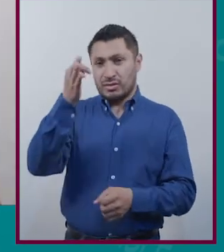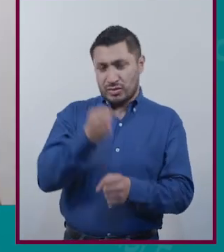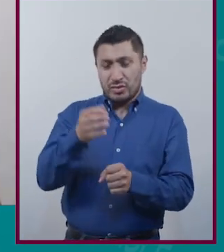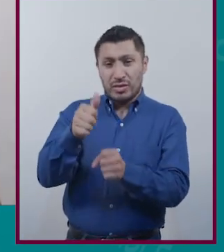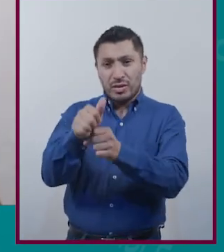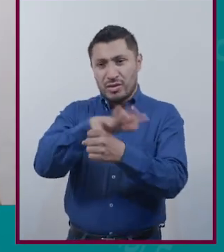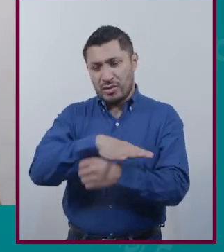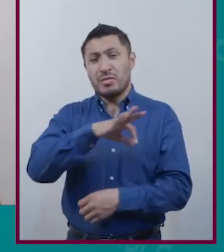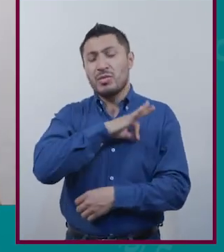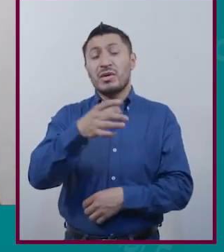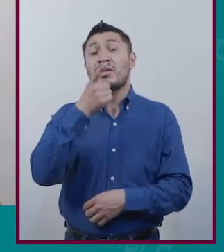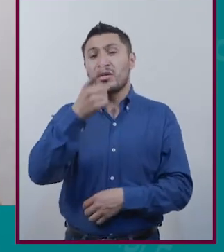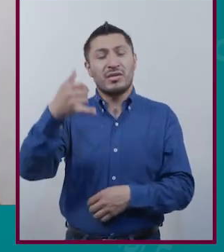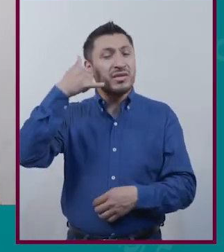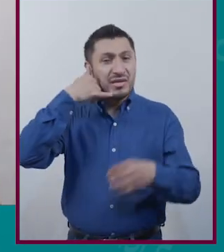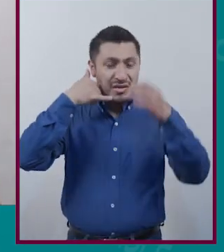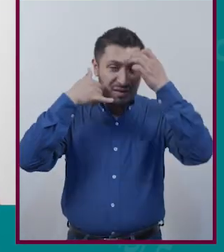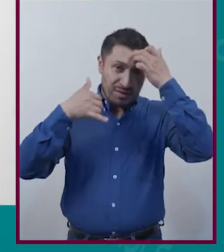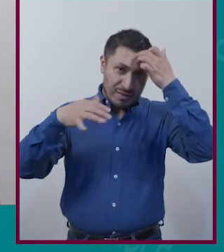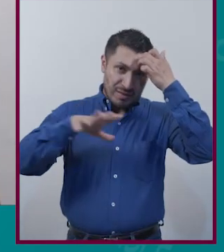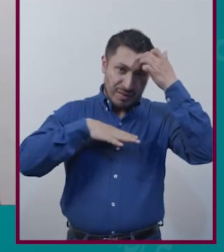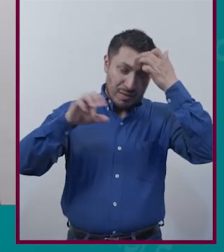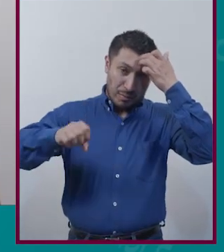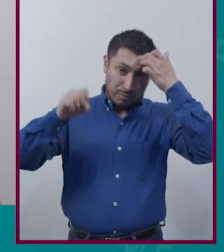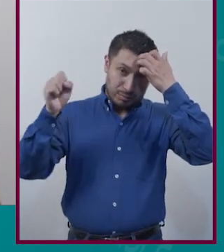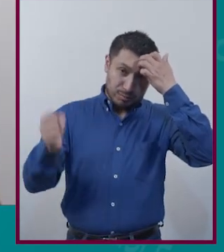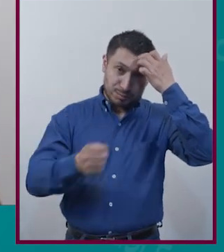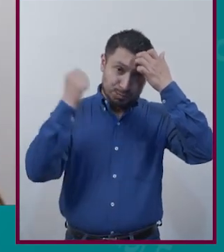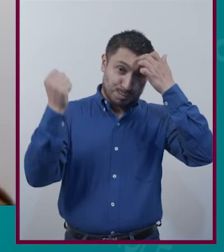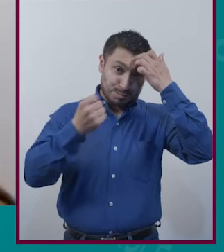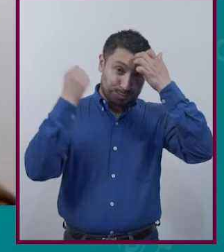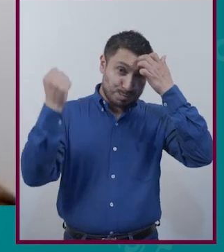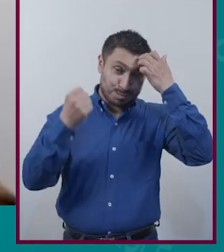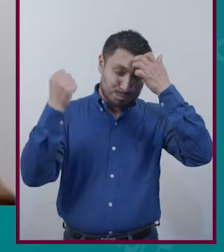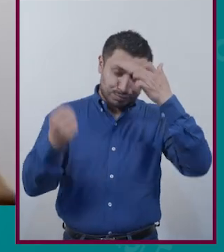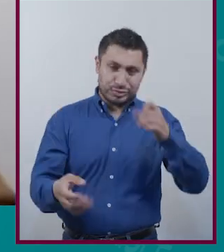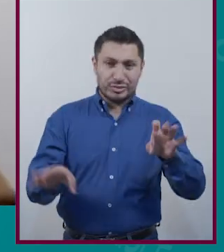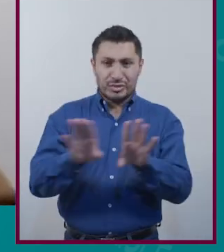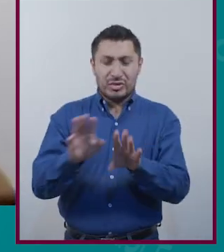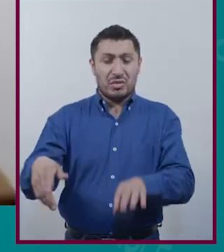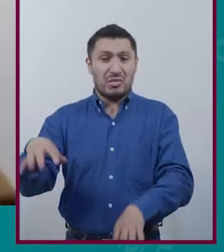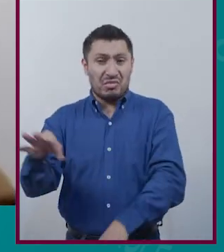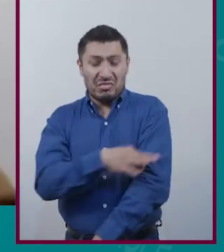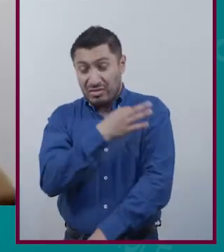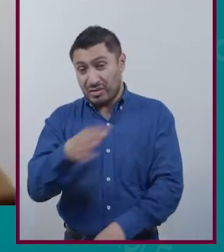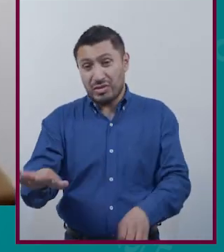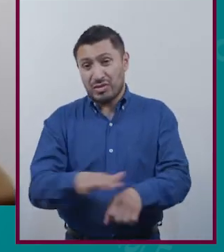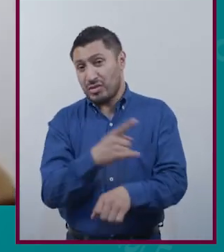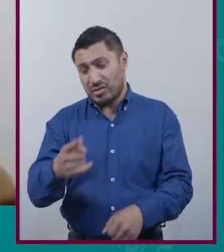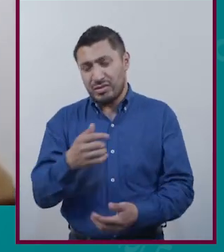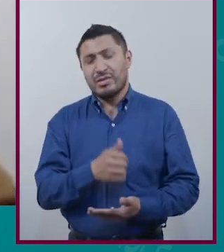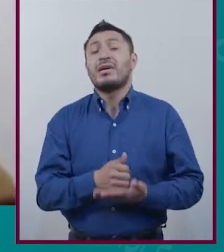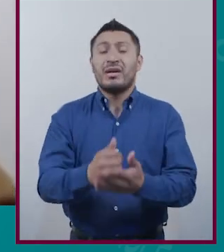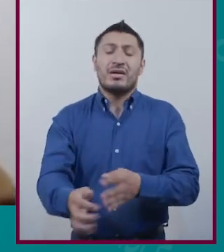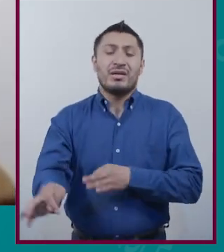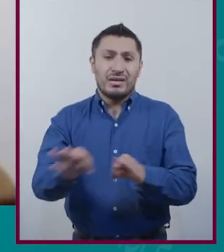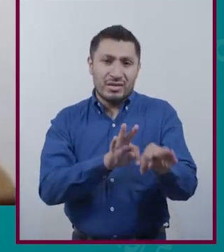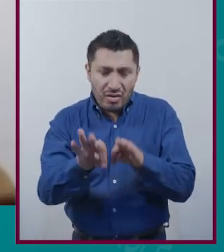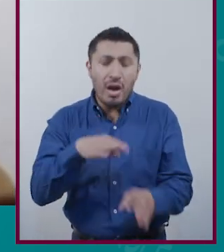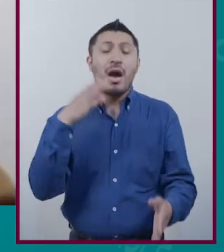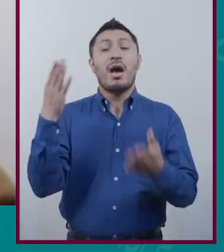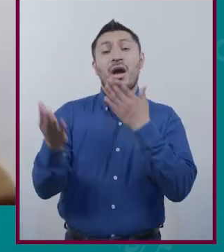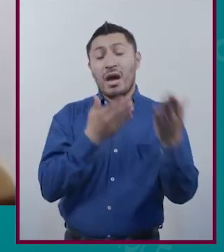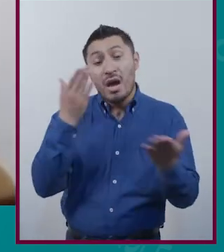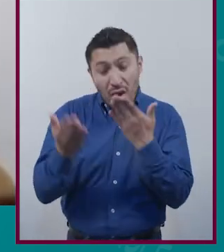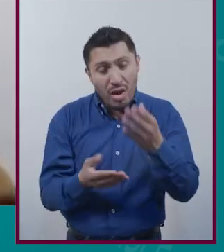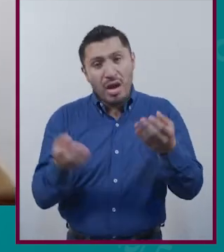decir que el teléfono ha tenido una suerte, ha sido una suerte de vacuna, porque nos permite trabajar,